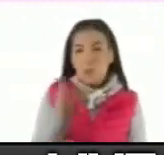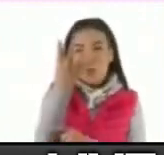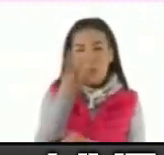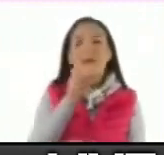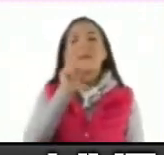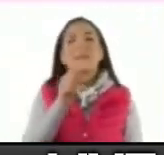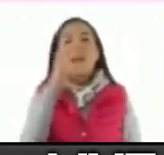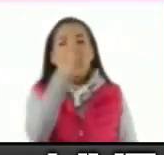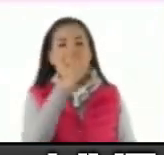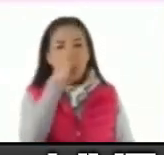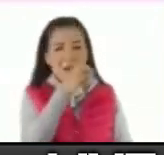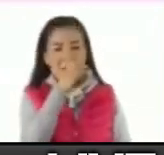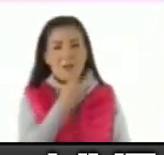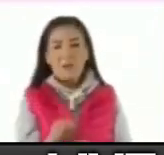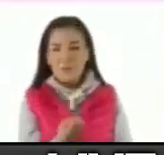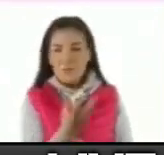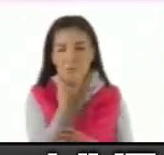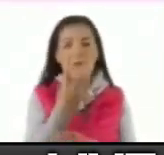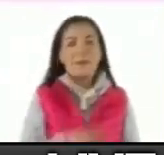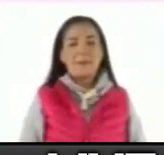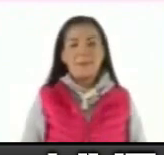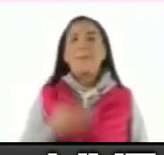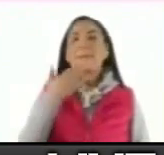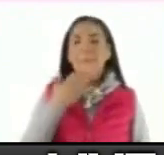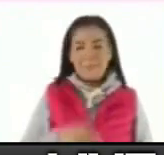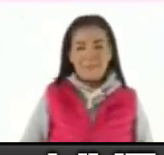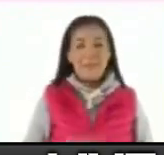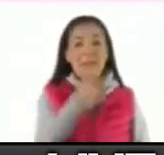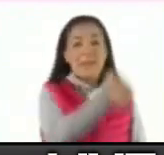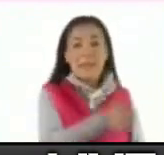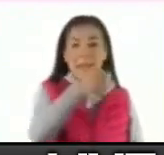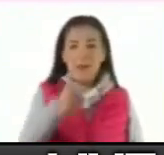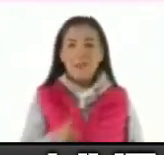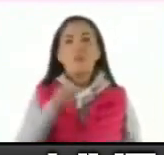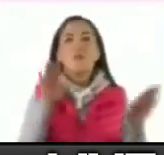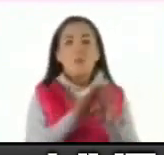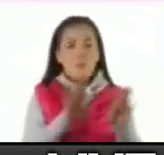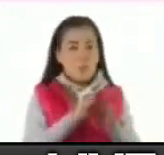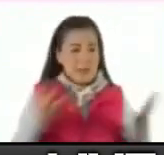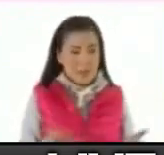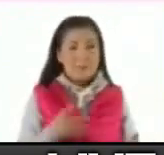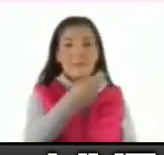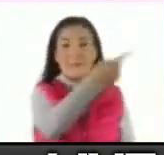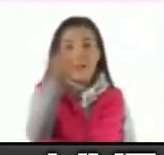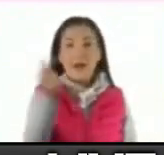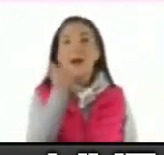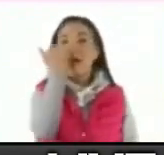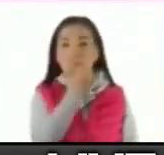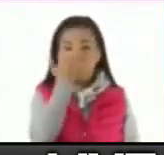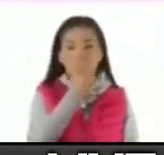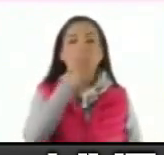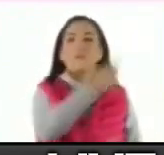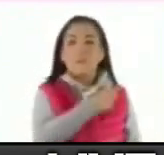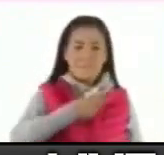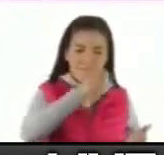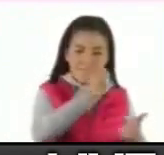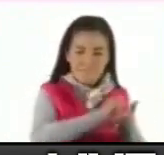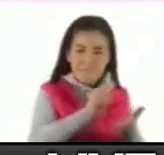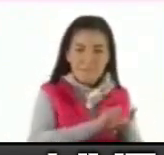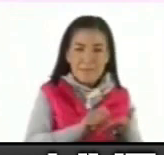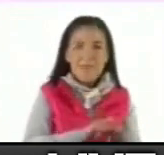calor. Me parece muy bien. Cada quien realizará una y los estudiantes en casa las anotarán y elegirán al